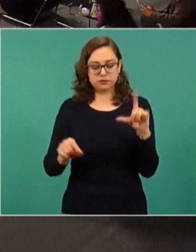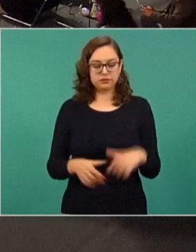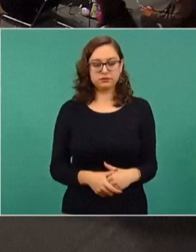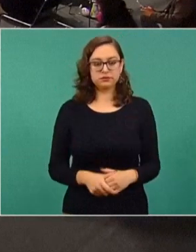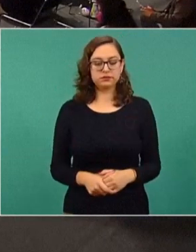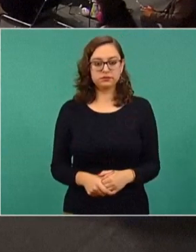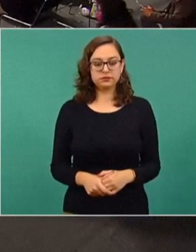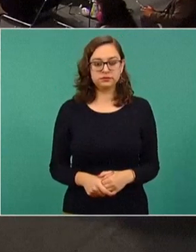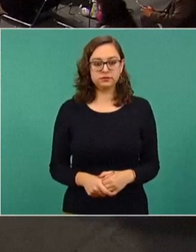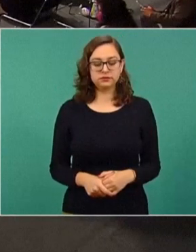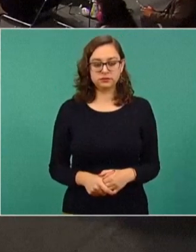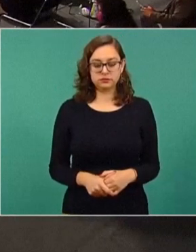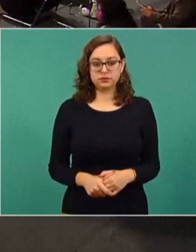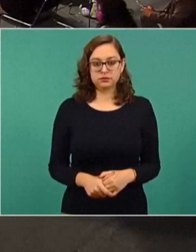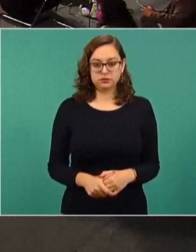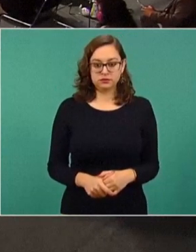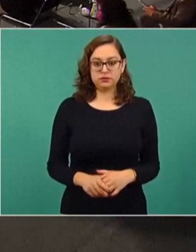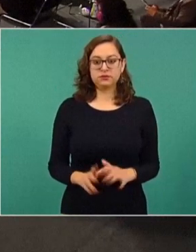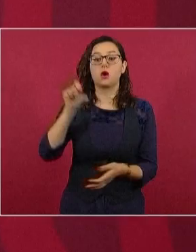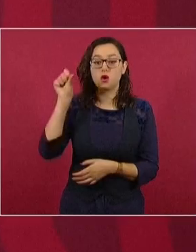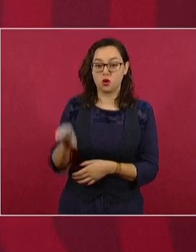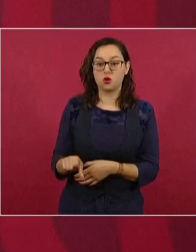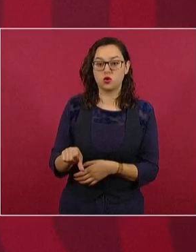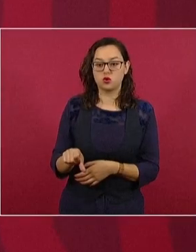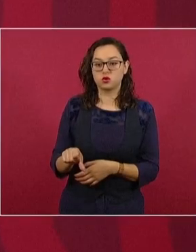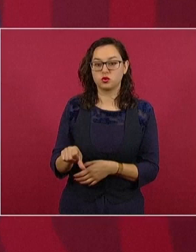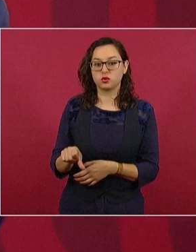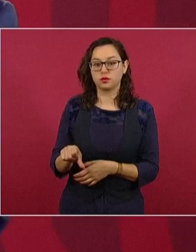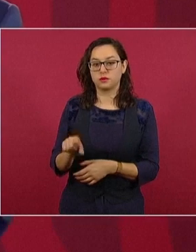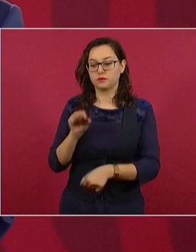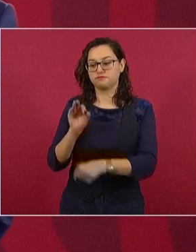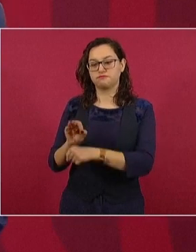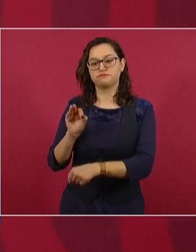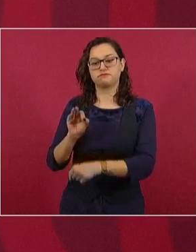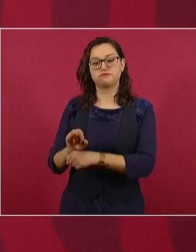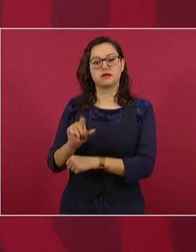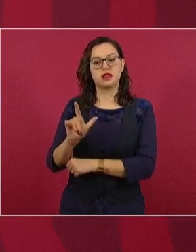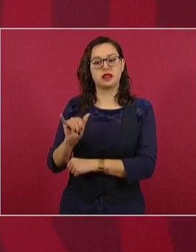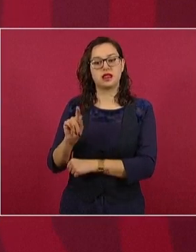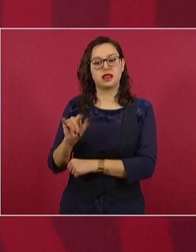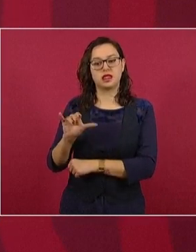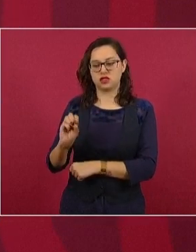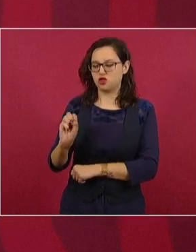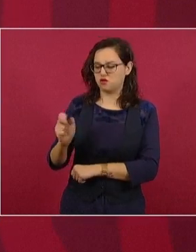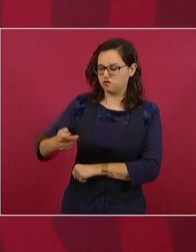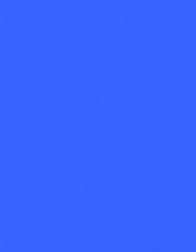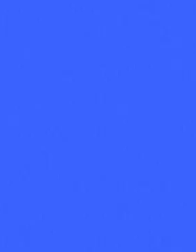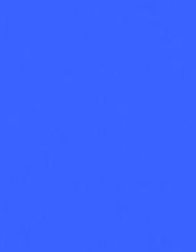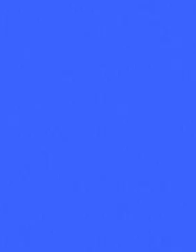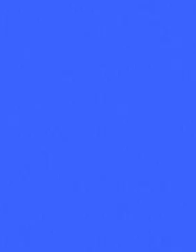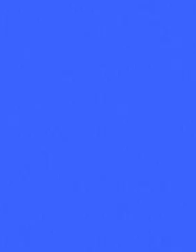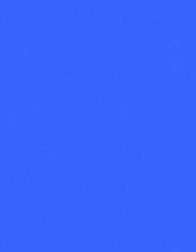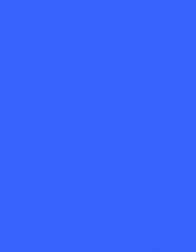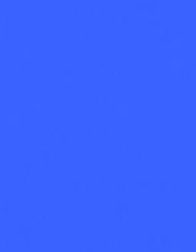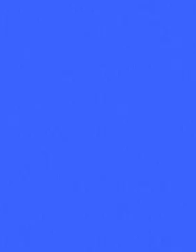avanzado aunque sigue en fase de exploración para qué nació analicemos el lic